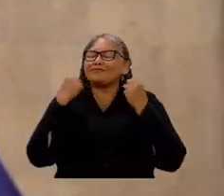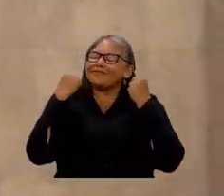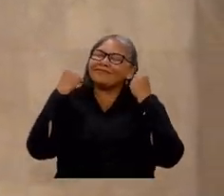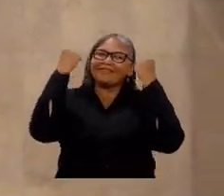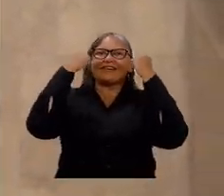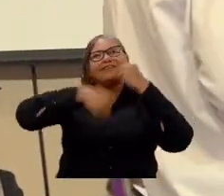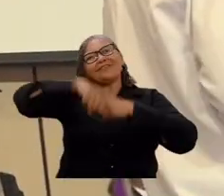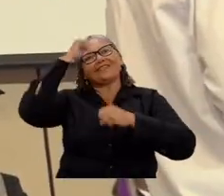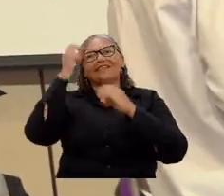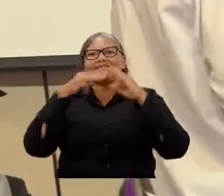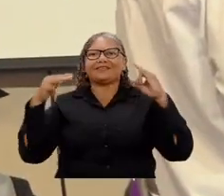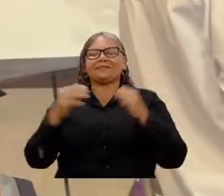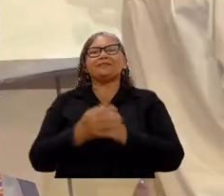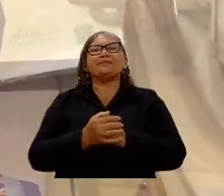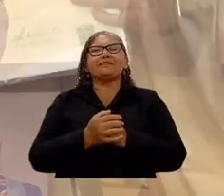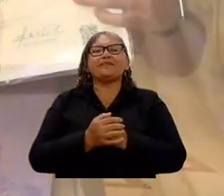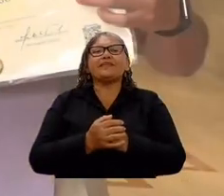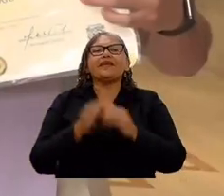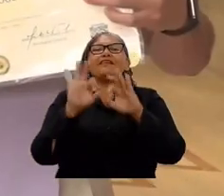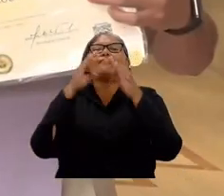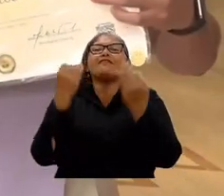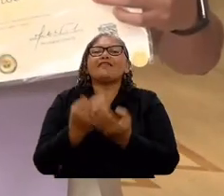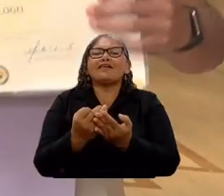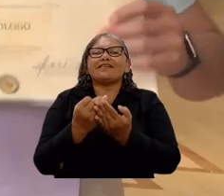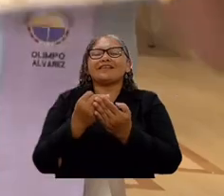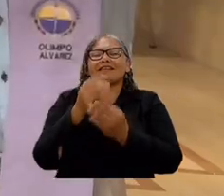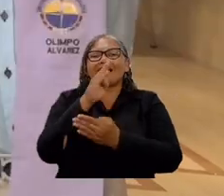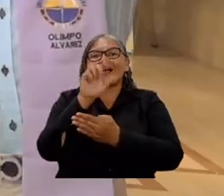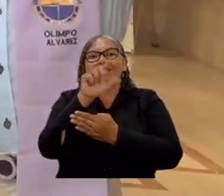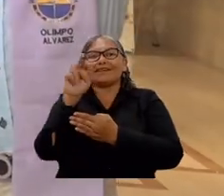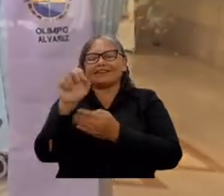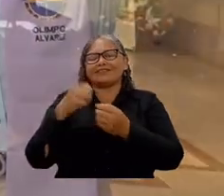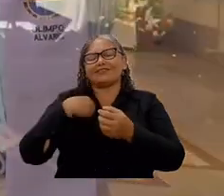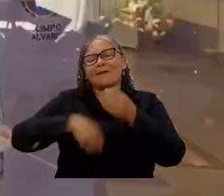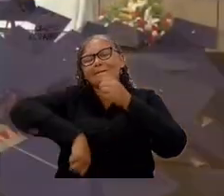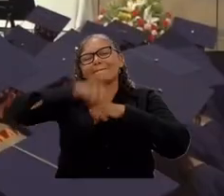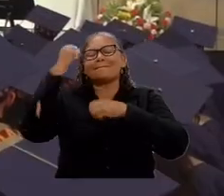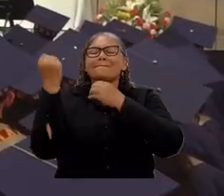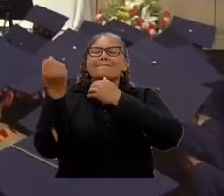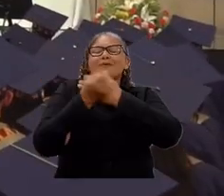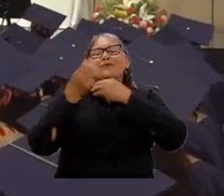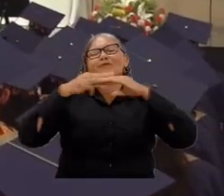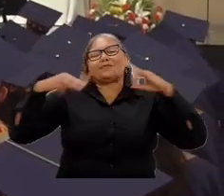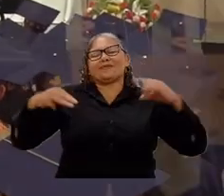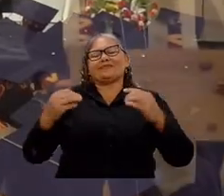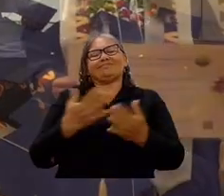ganamos. La familia Álvarez Beltrán. Somos ellos, Unimagdalena.